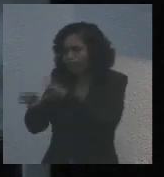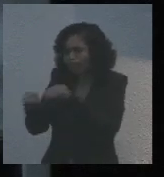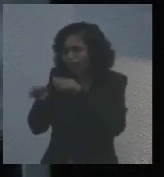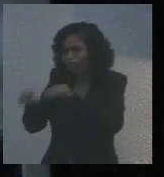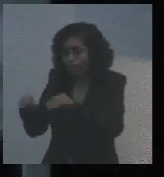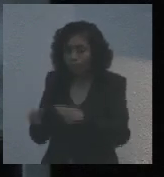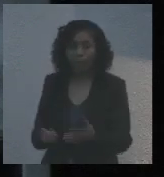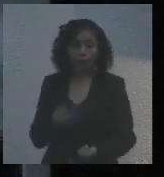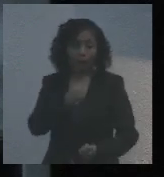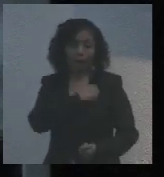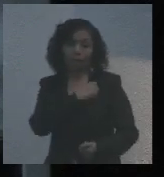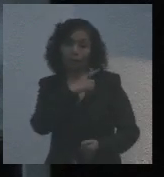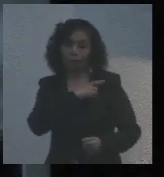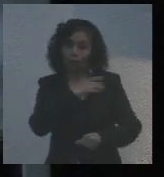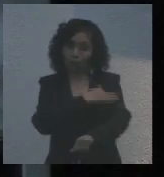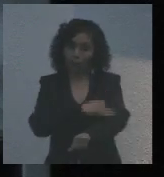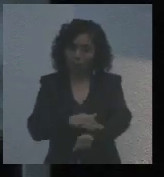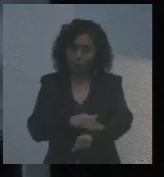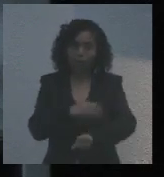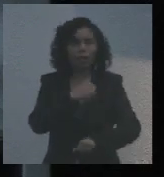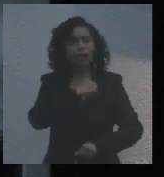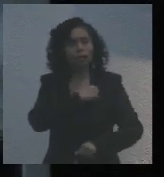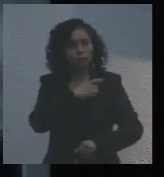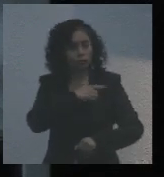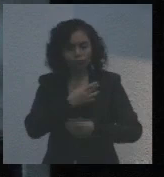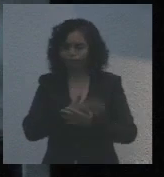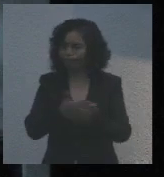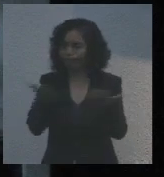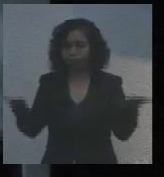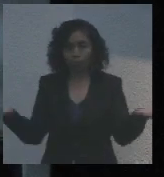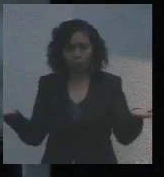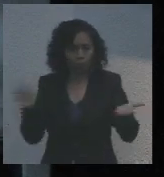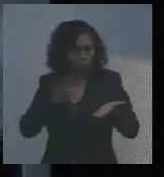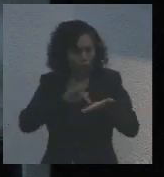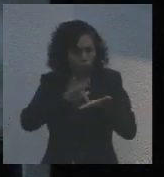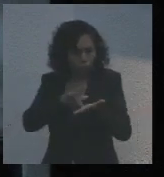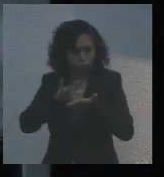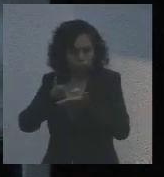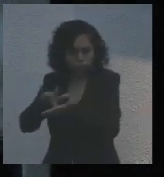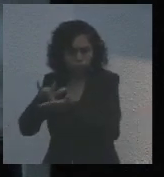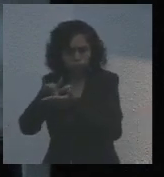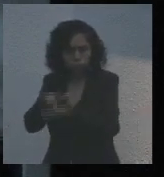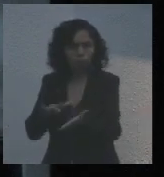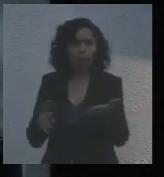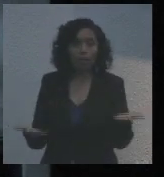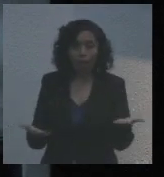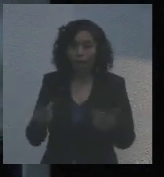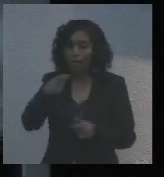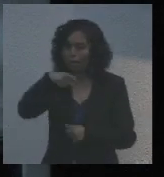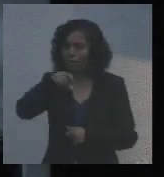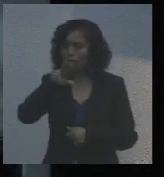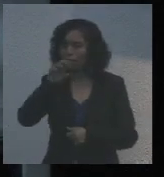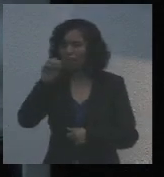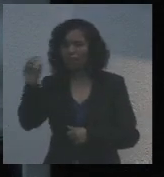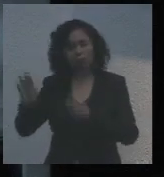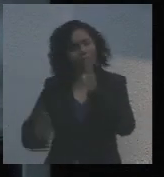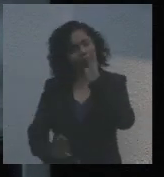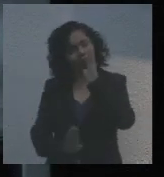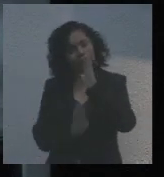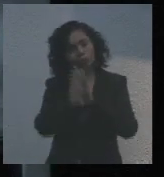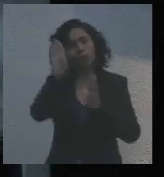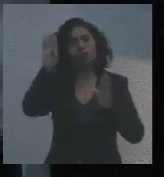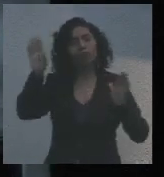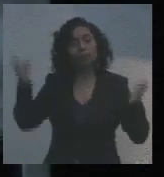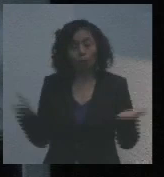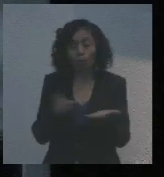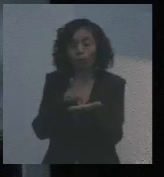familiar y también a la salud pública también ha ayudado a la construcción de un mejor quintanar con la promoción